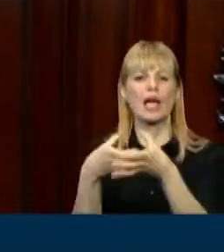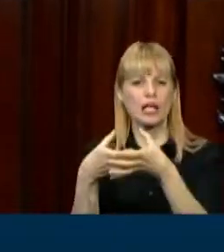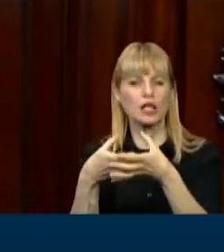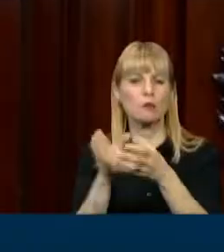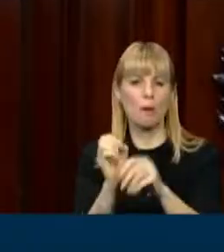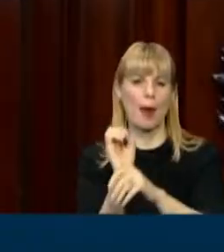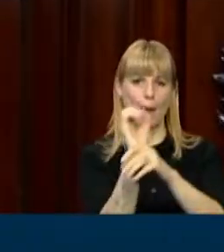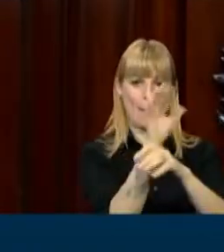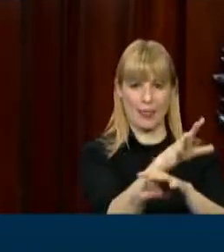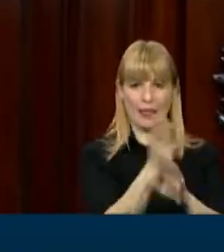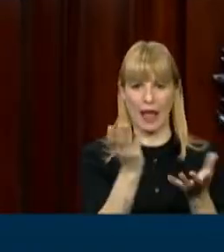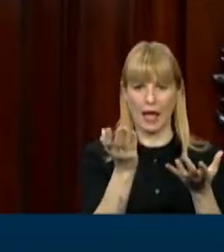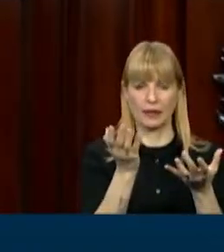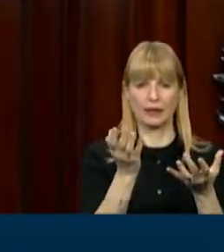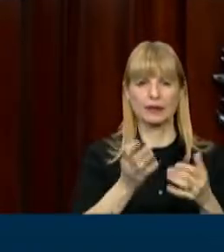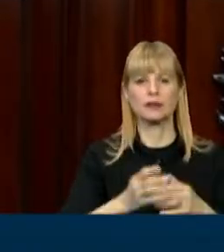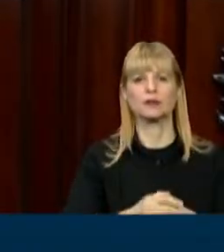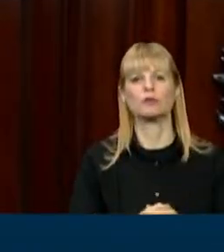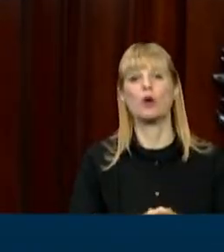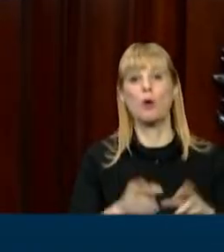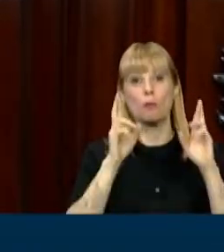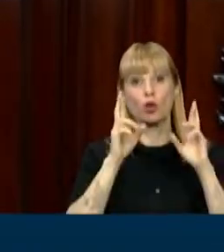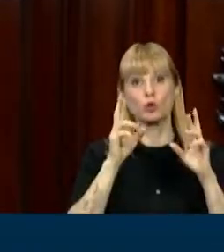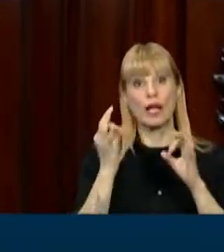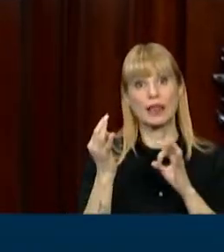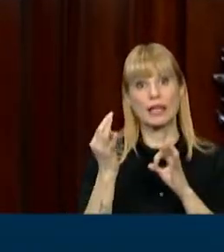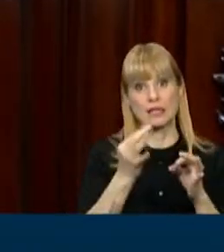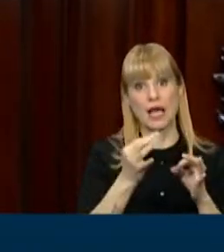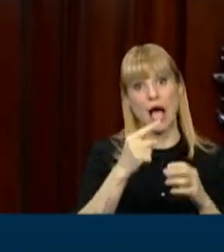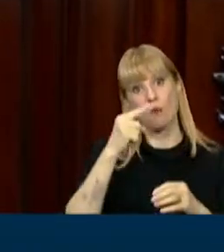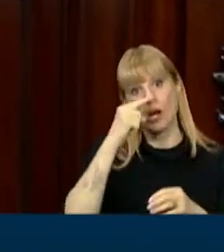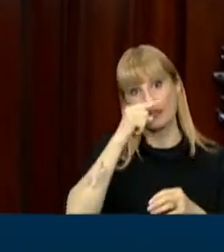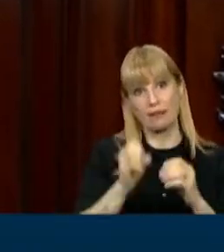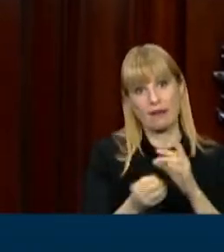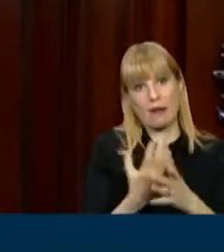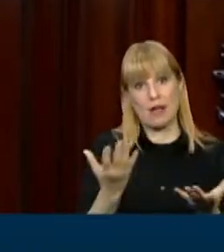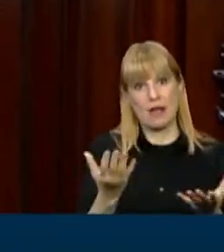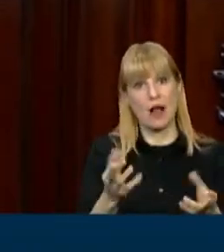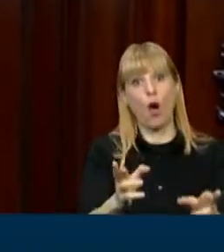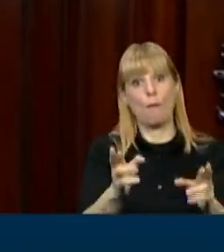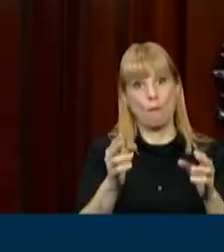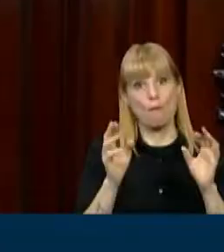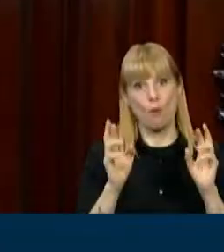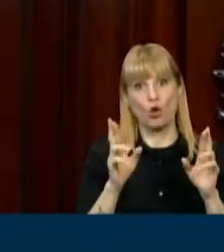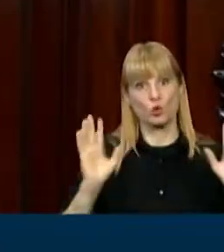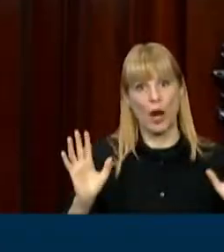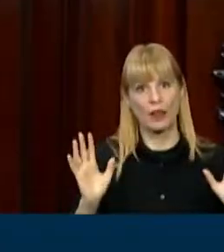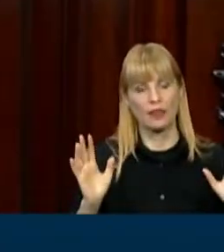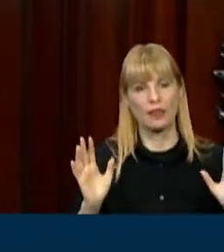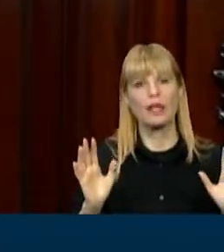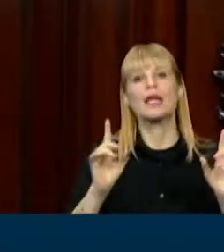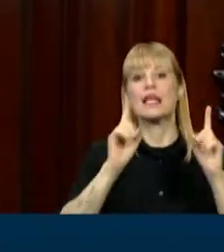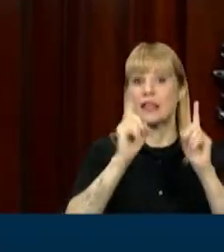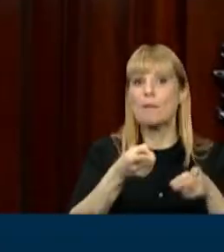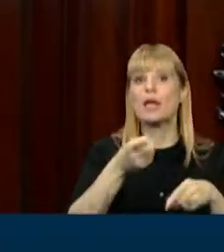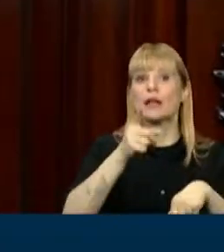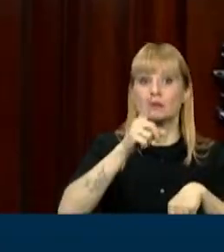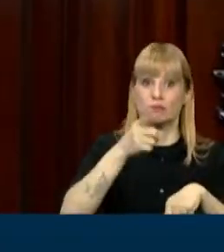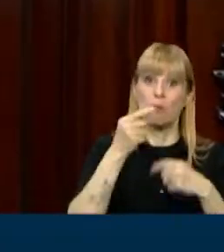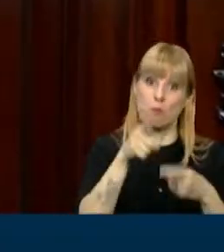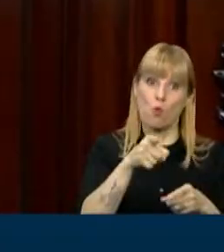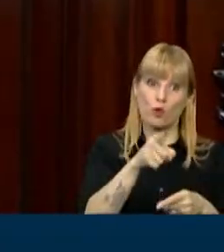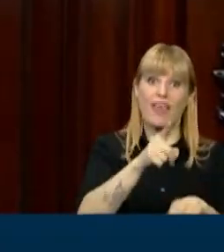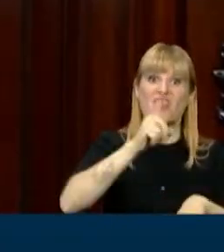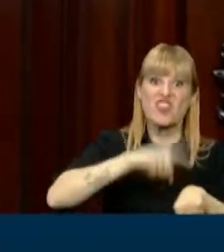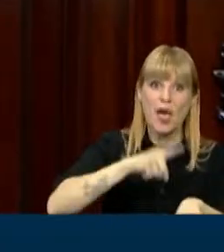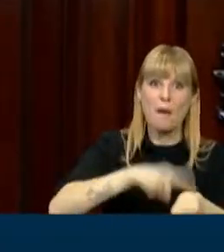gabinete Guillermo Francos. Y ayer, ante los hechos de los últimos días que tienen que ver con el fentanilo